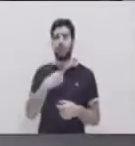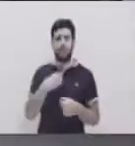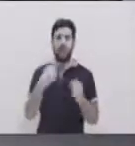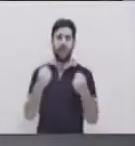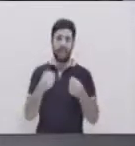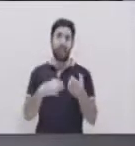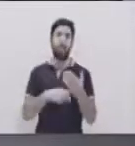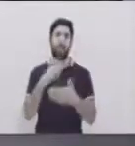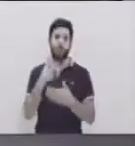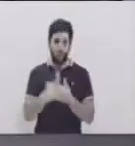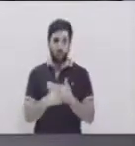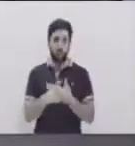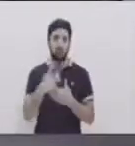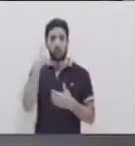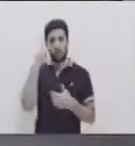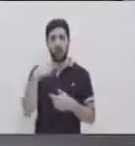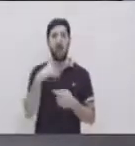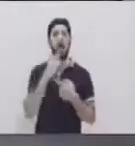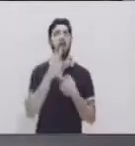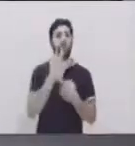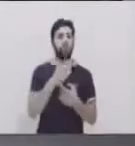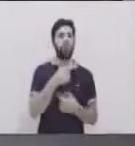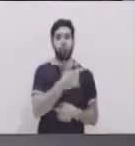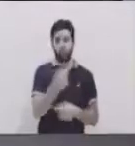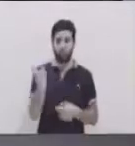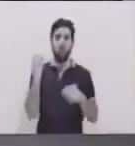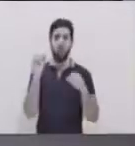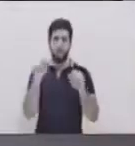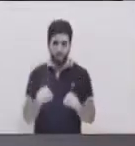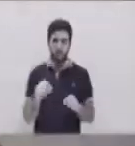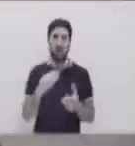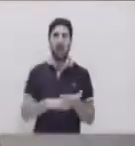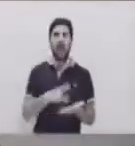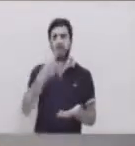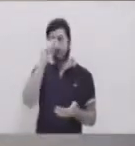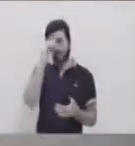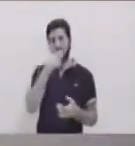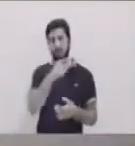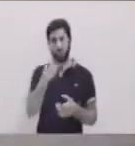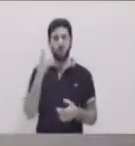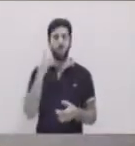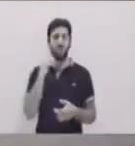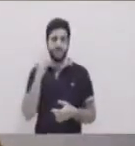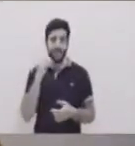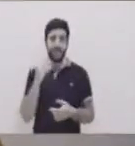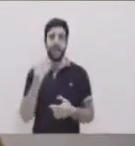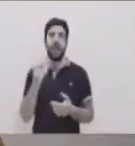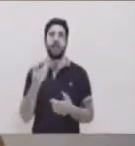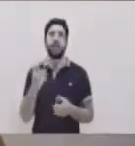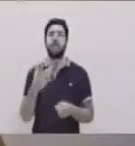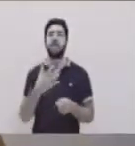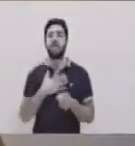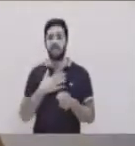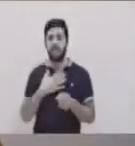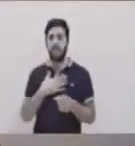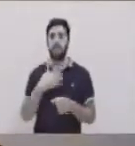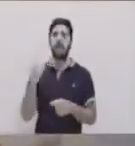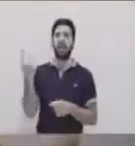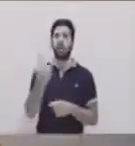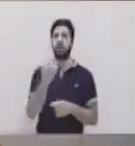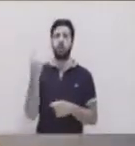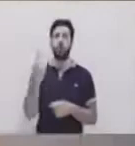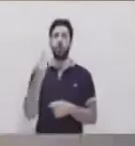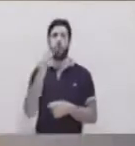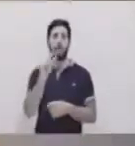que quería para enseñarle a todas las personas de que pueden aprender de cada experiencia que pasen en su vida. Se llama De Todo